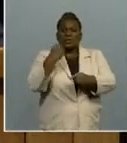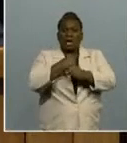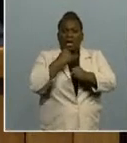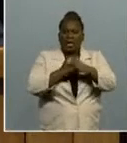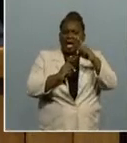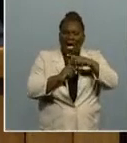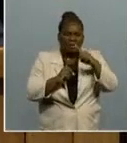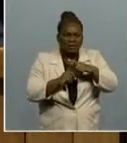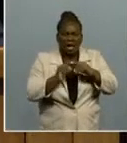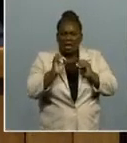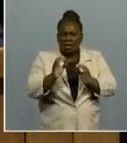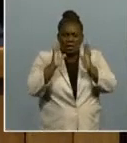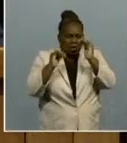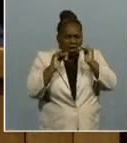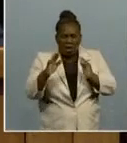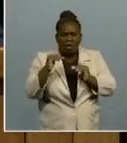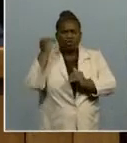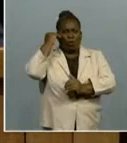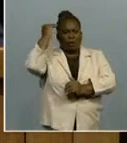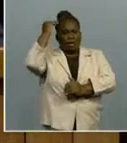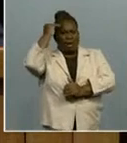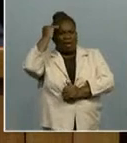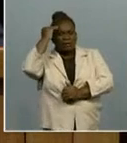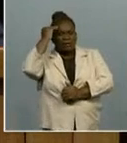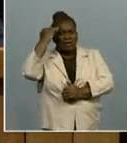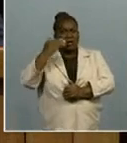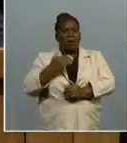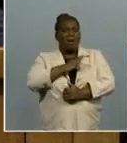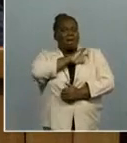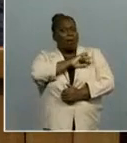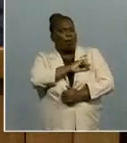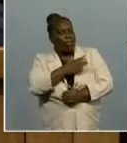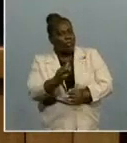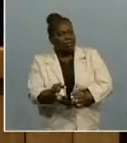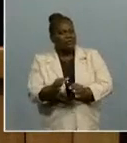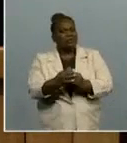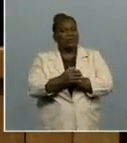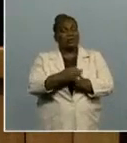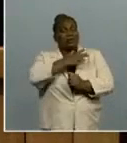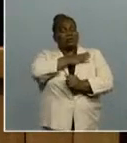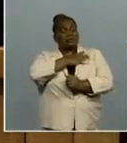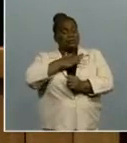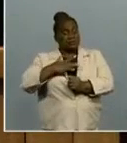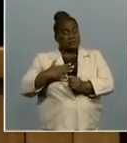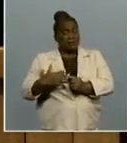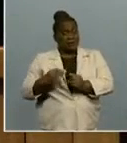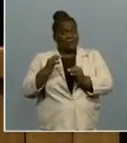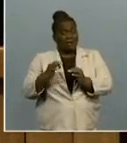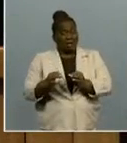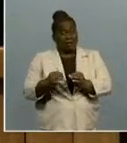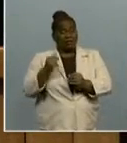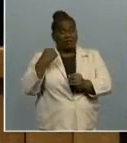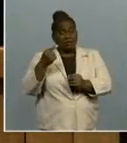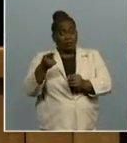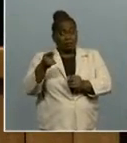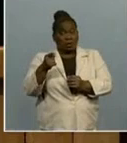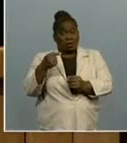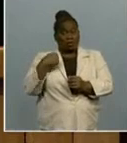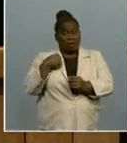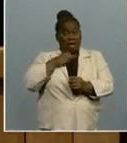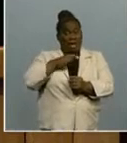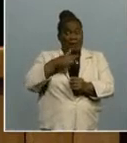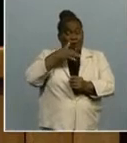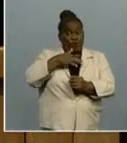su afán de superación su modestia y la sensibilidad suficiente de ponerse en el lugar de los demás